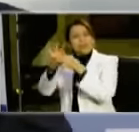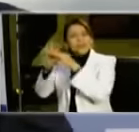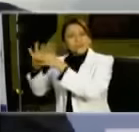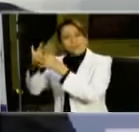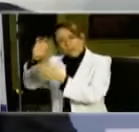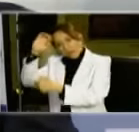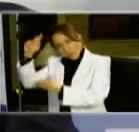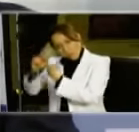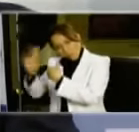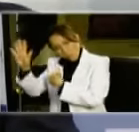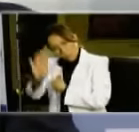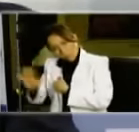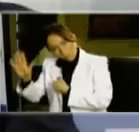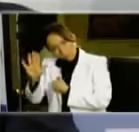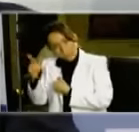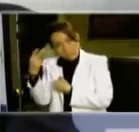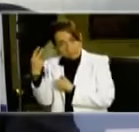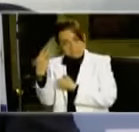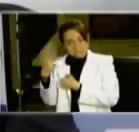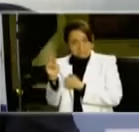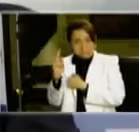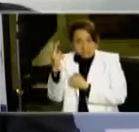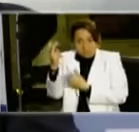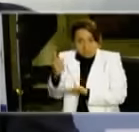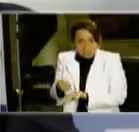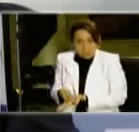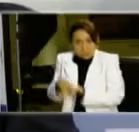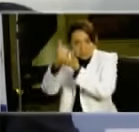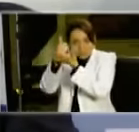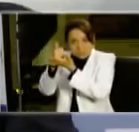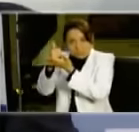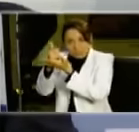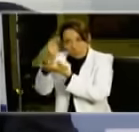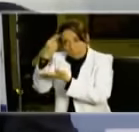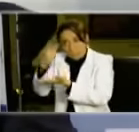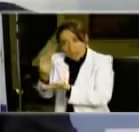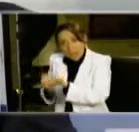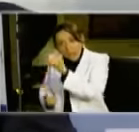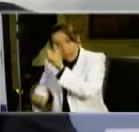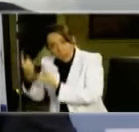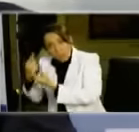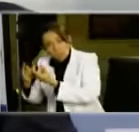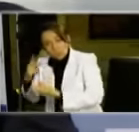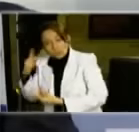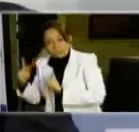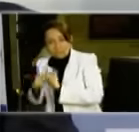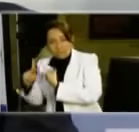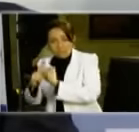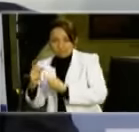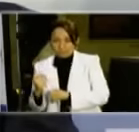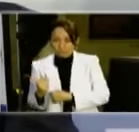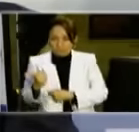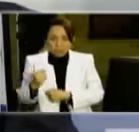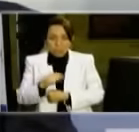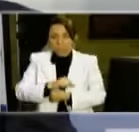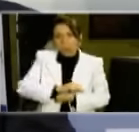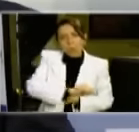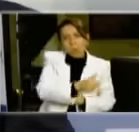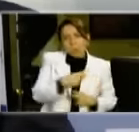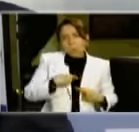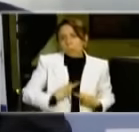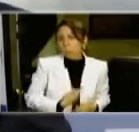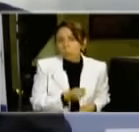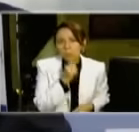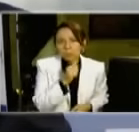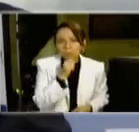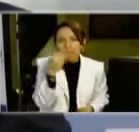lo que hace es transferir una cantidad enorme de recursos de los países más desarrollados a los menos desarrollados, y por lo tanto hacerles